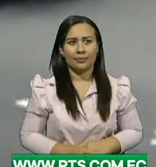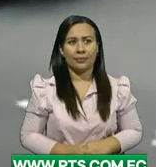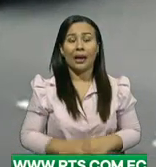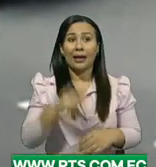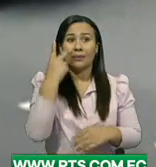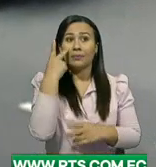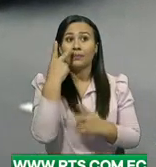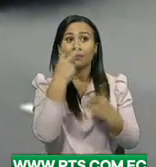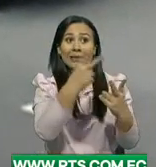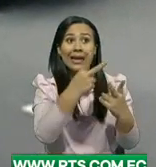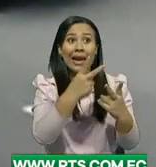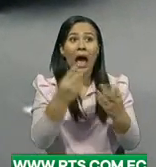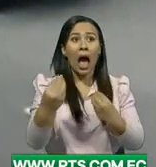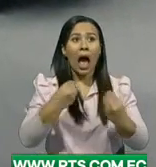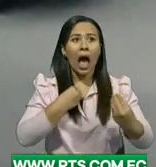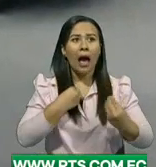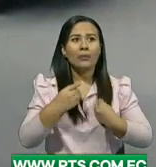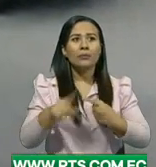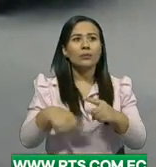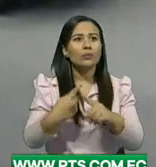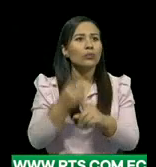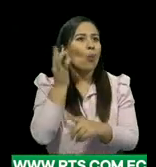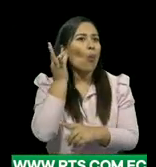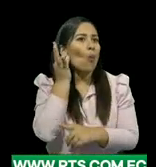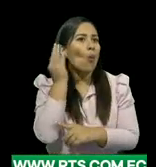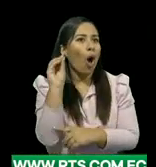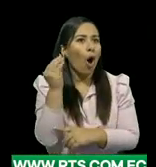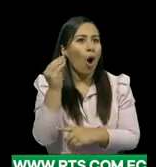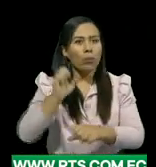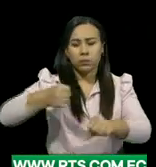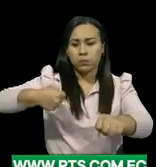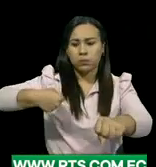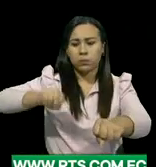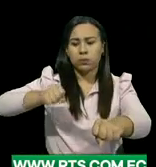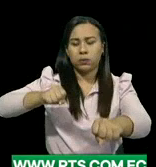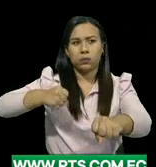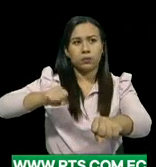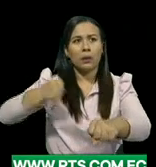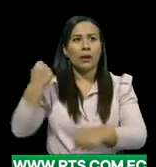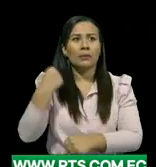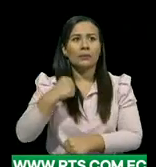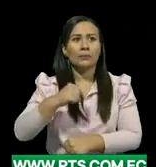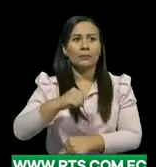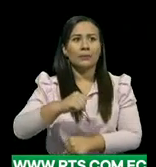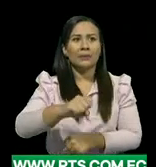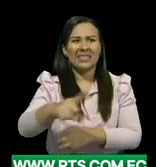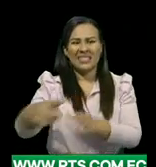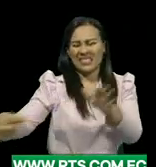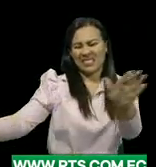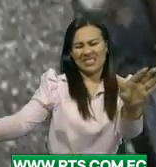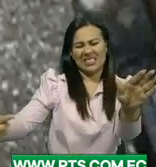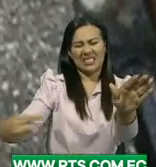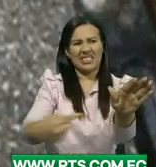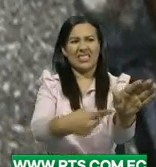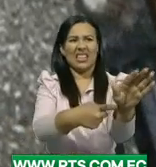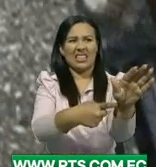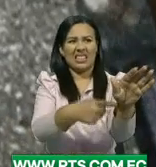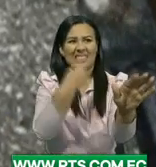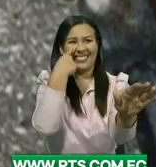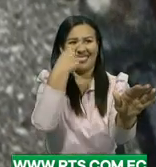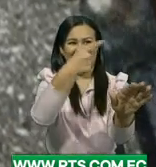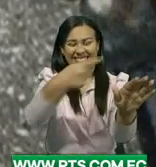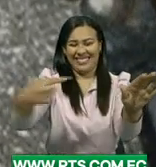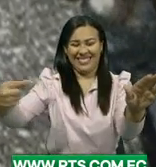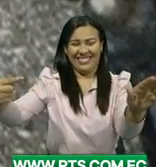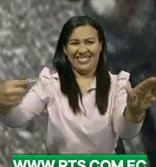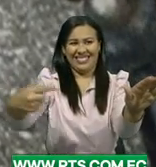Estas imágenes muestran en instante que una joven mujer que viajaba en una motocicleta se introduce en su tobillo izquierdo un objeto